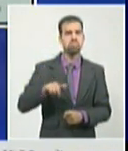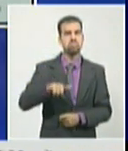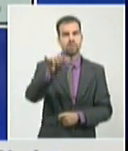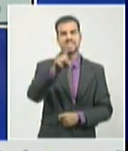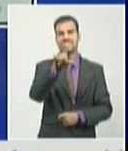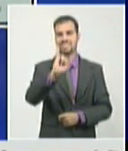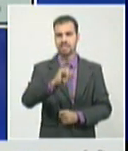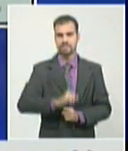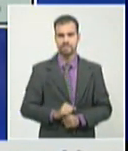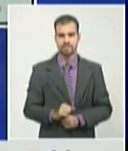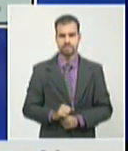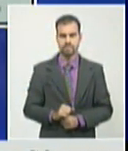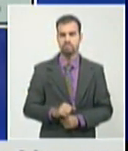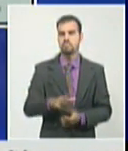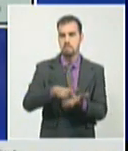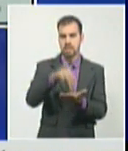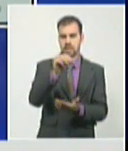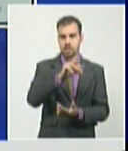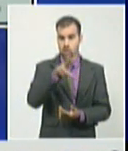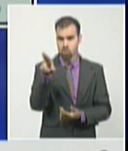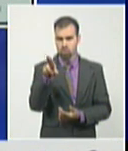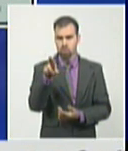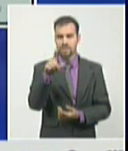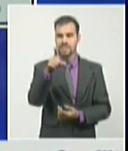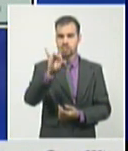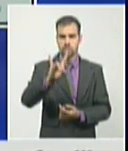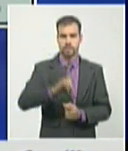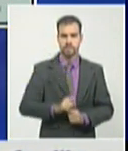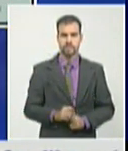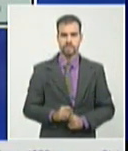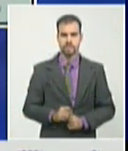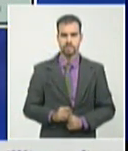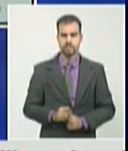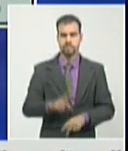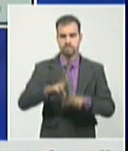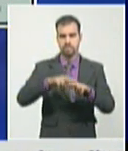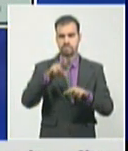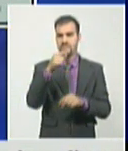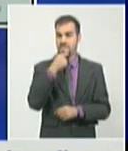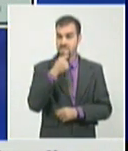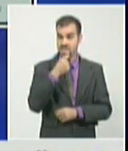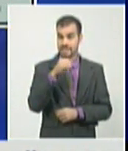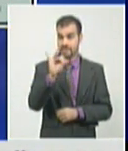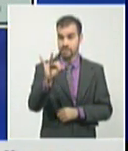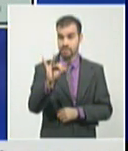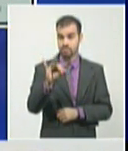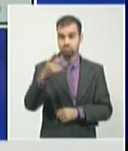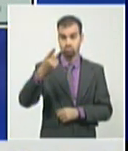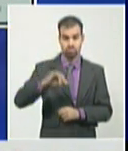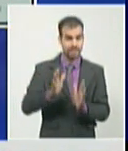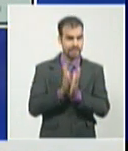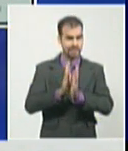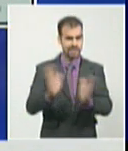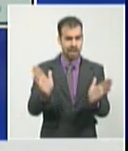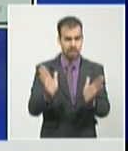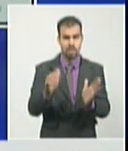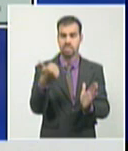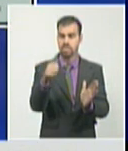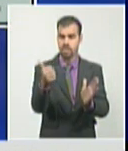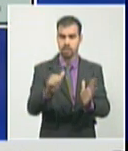de plaza 19 de la naviera 7 de san miguel del padrón 10